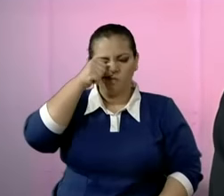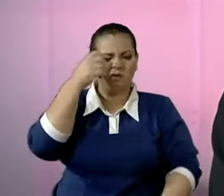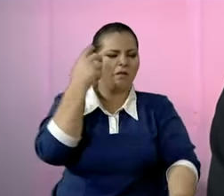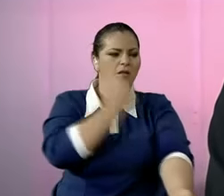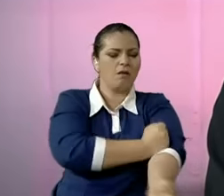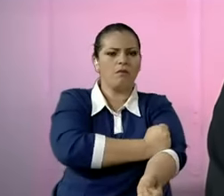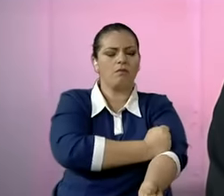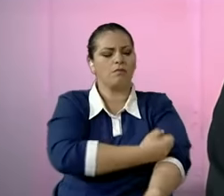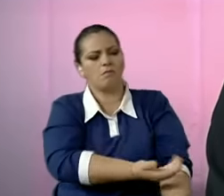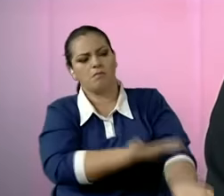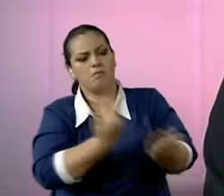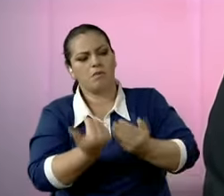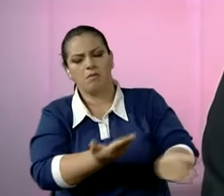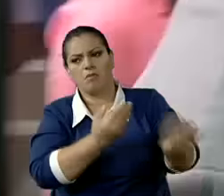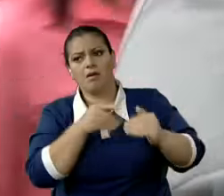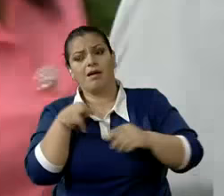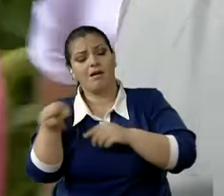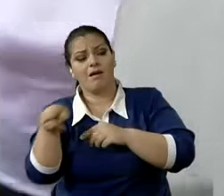colegios.